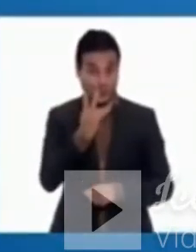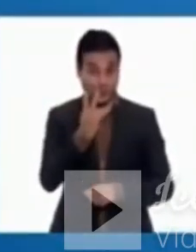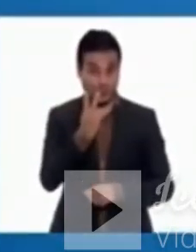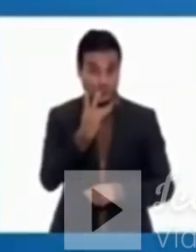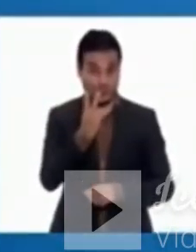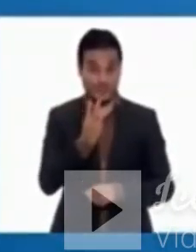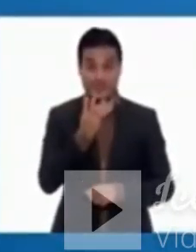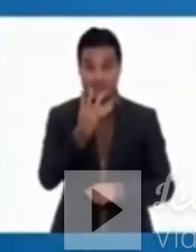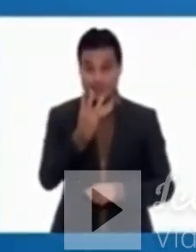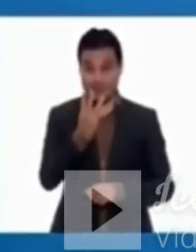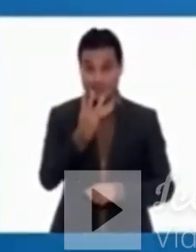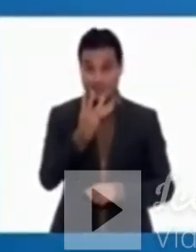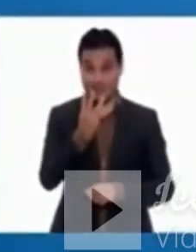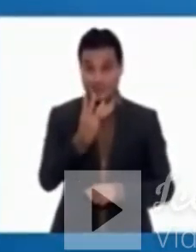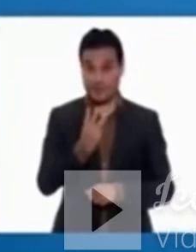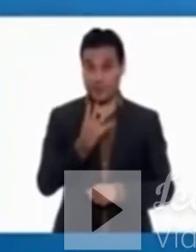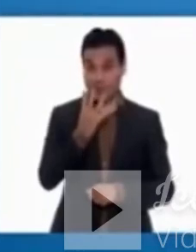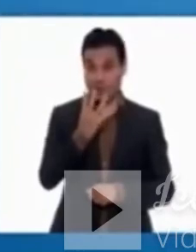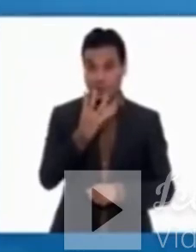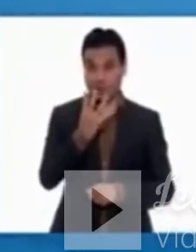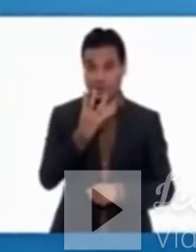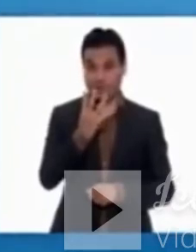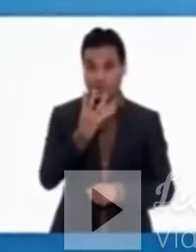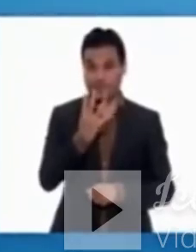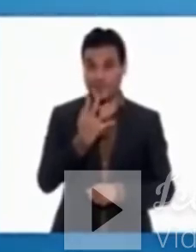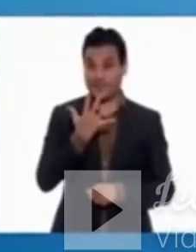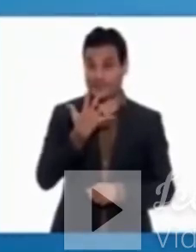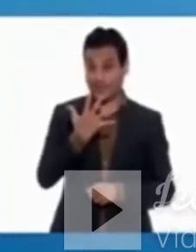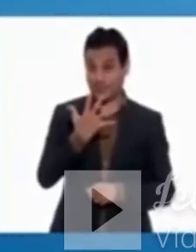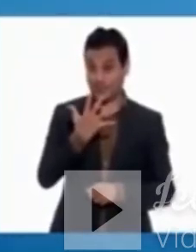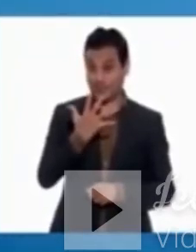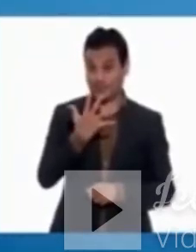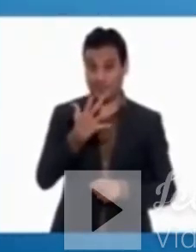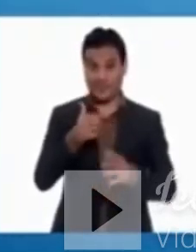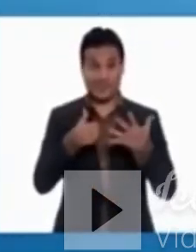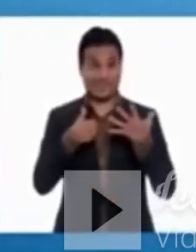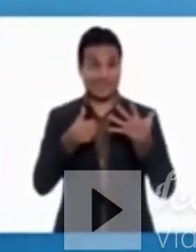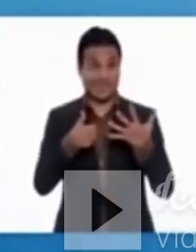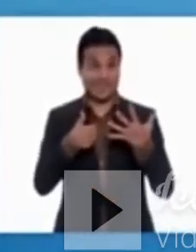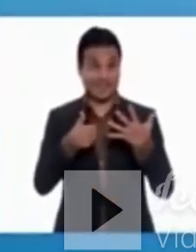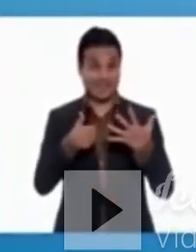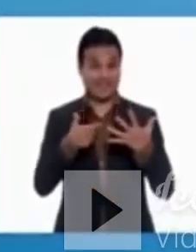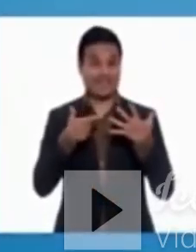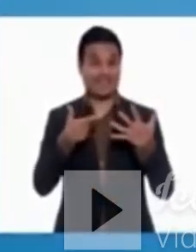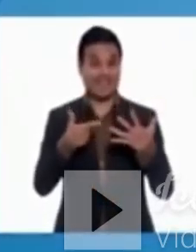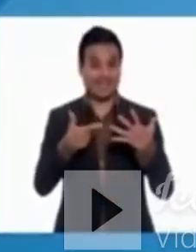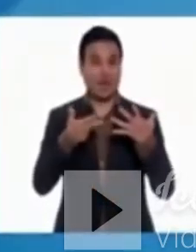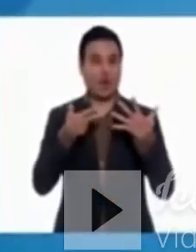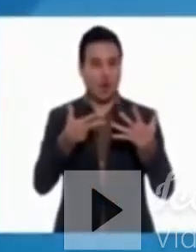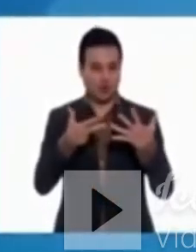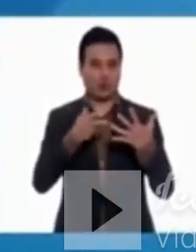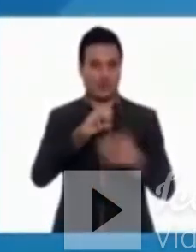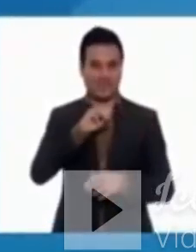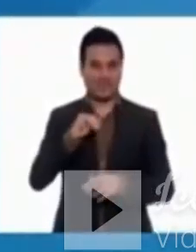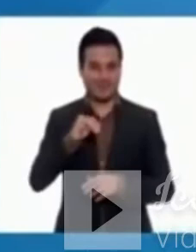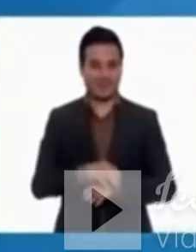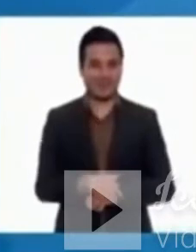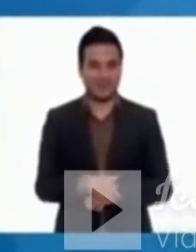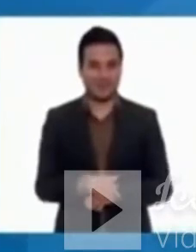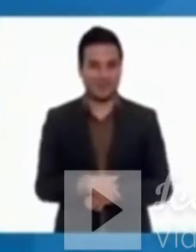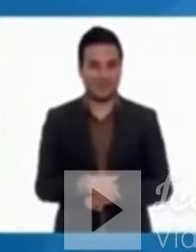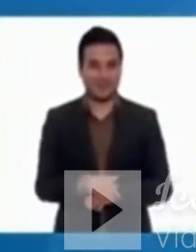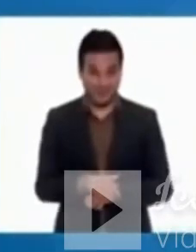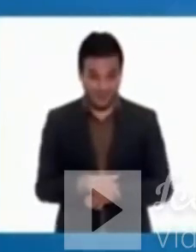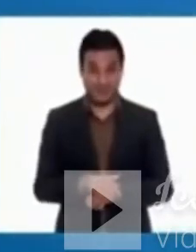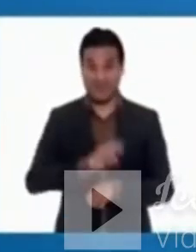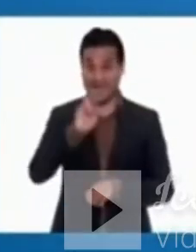3, 4, 5, 6, 7 y 8 centímetros.